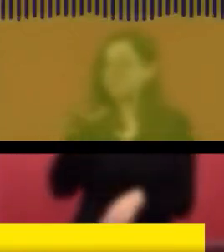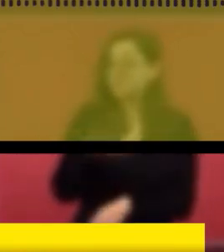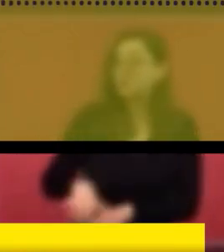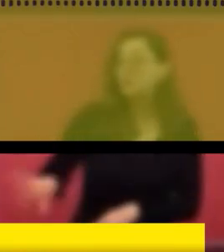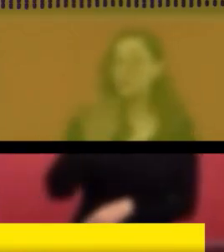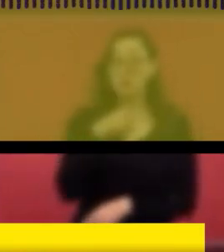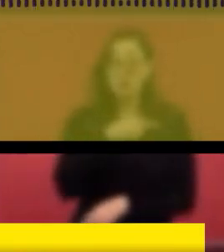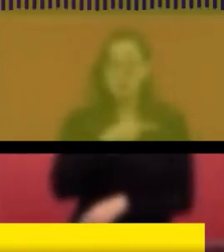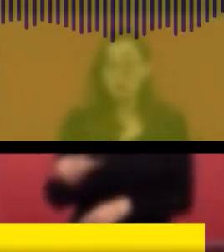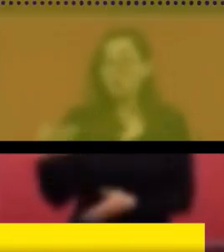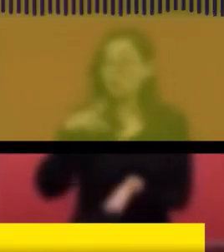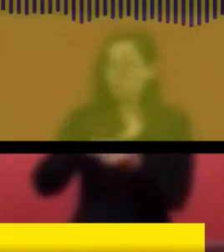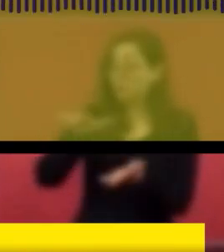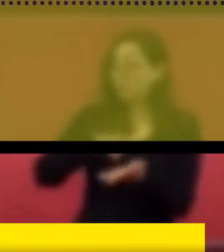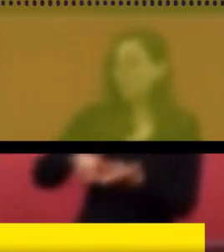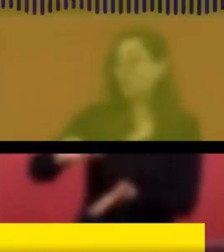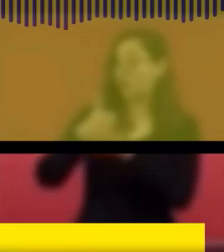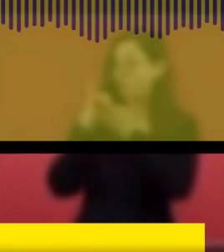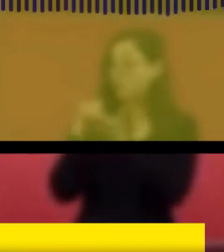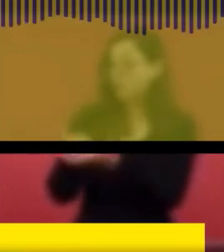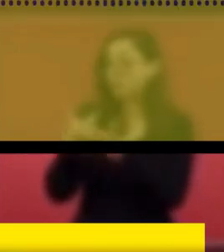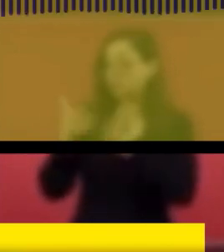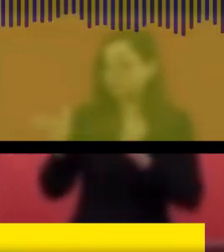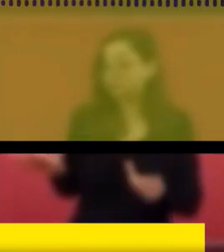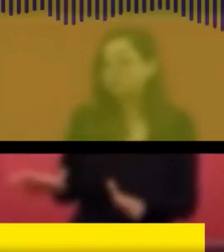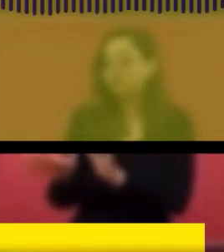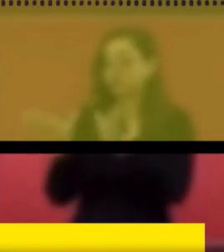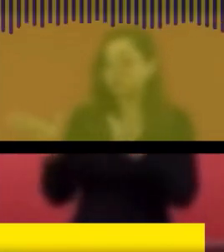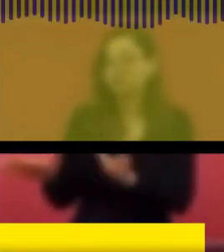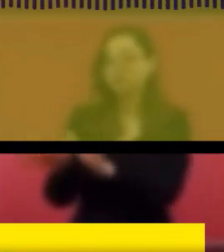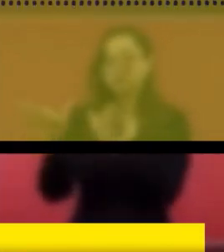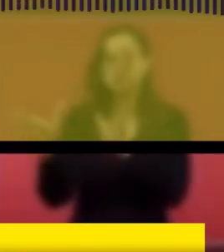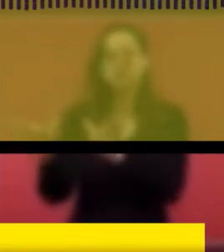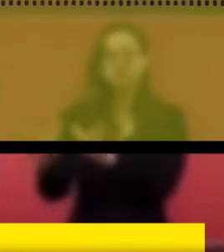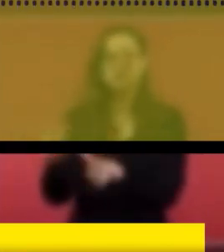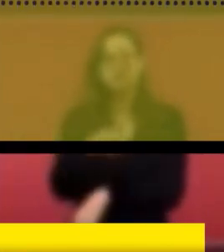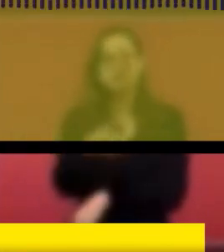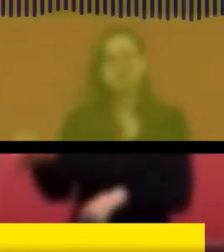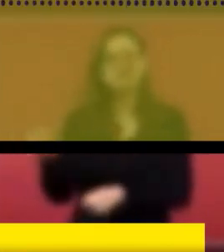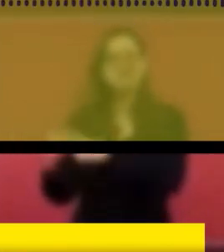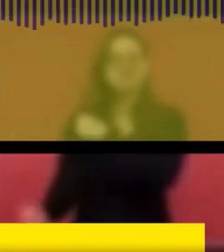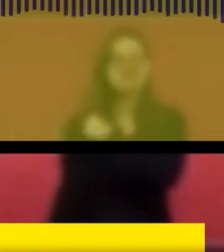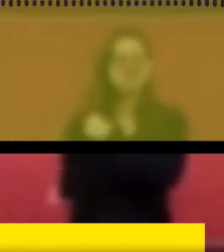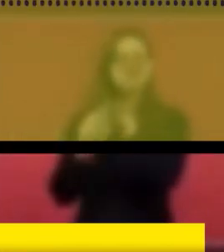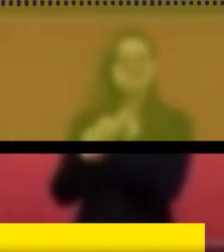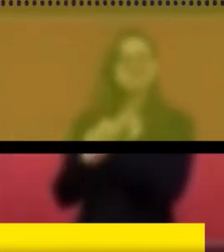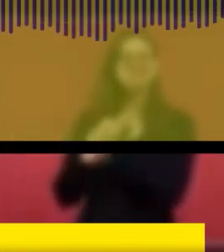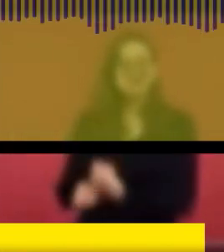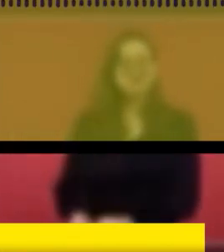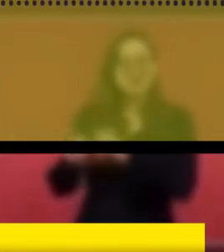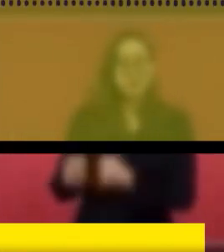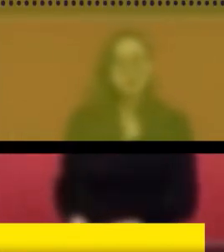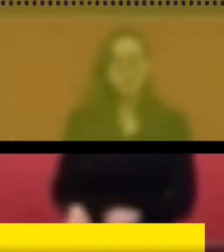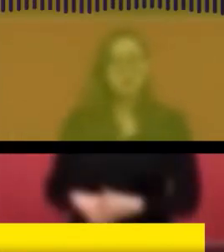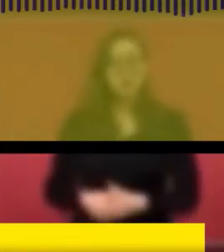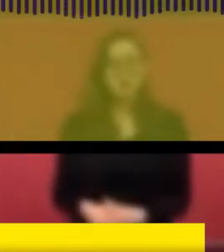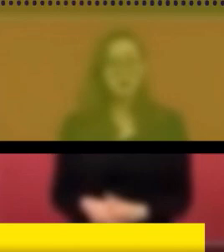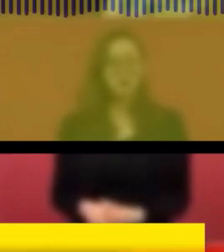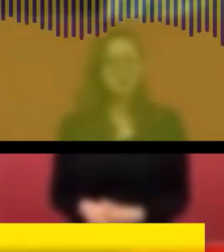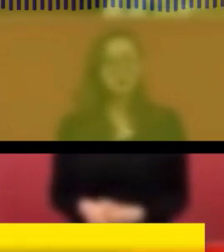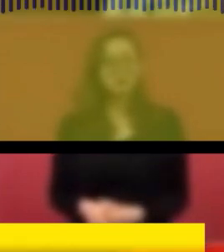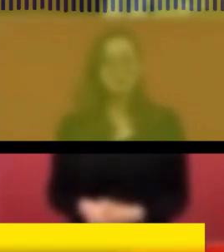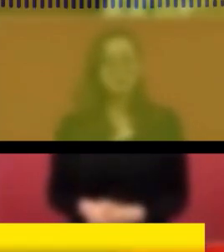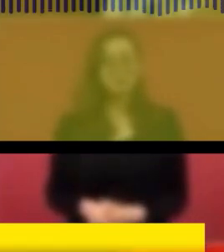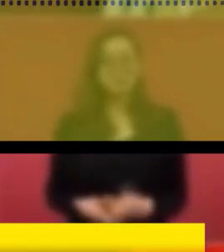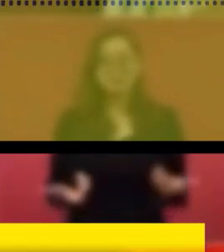ayuda de unos 2,000 millones de dólares en momentos en que la economía chilena pues hace agua. Entre otros, por supuesto, mire